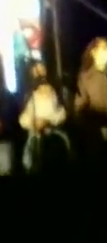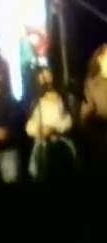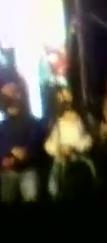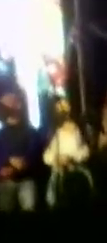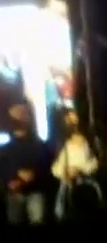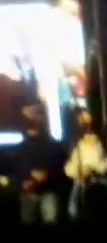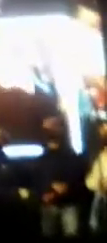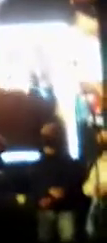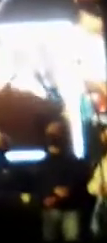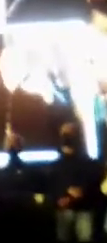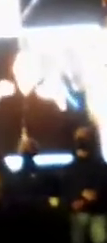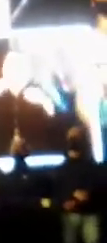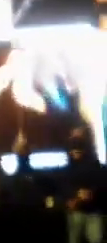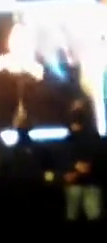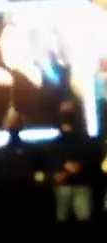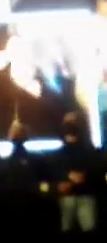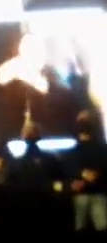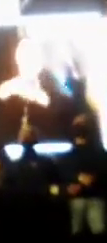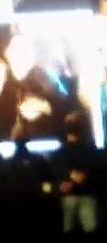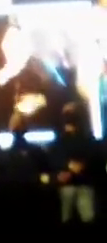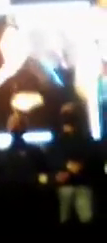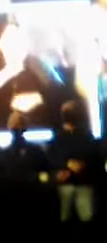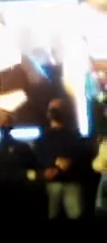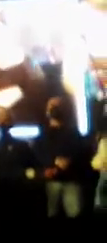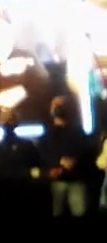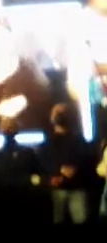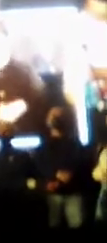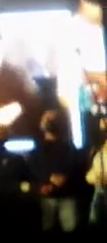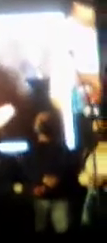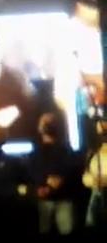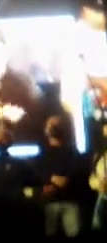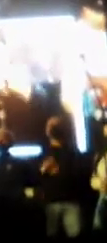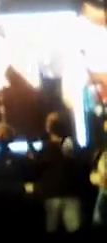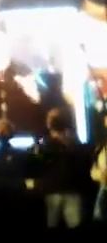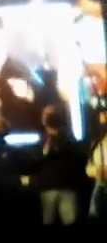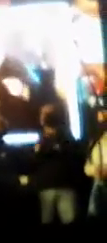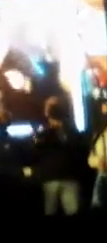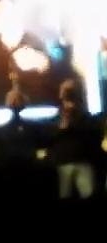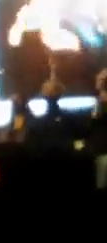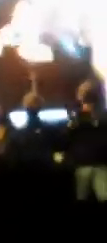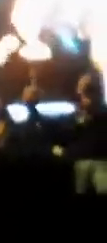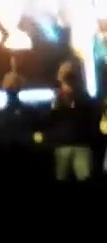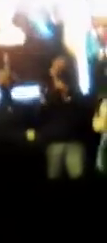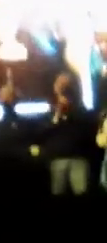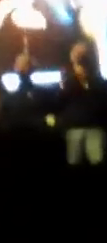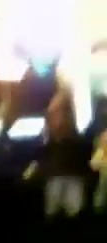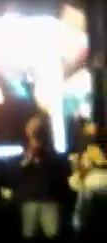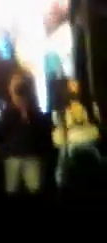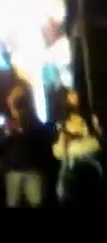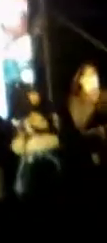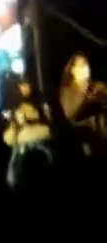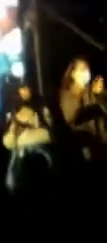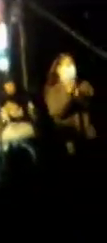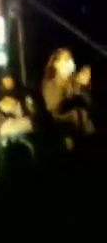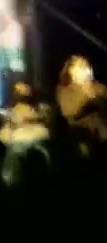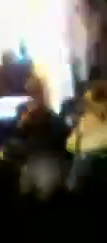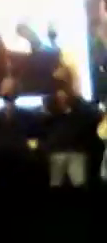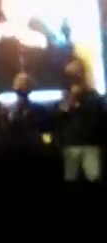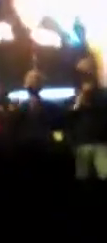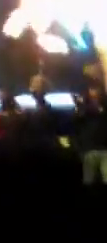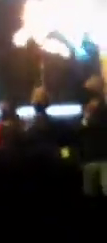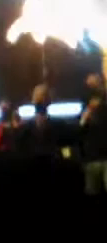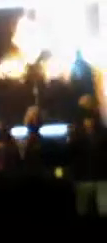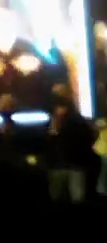con publicidad contratada. Nuestra fuerza está en nuestras razones y en el compromiso de miles con ellas.